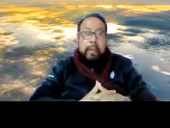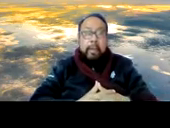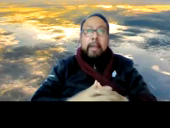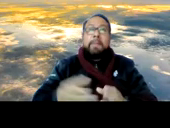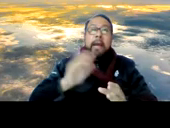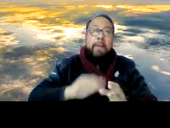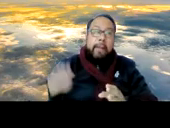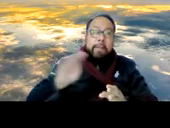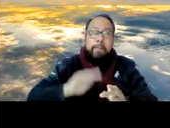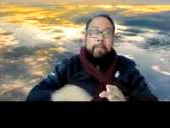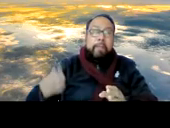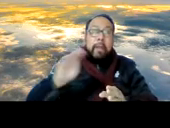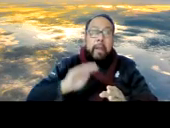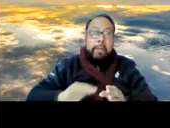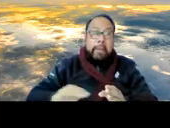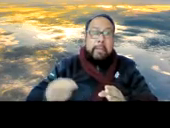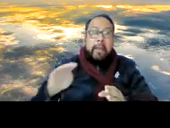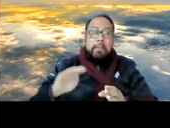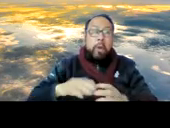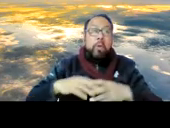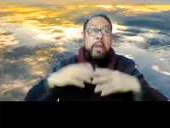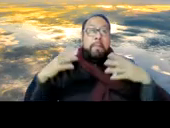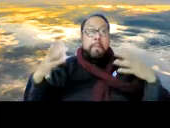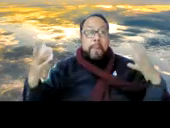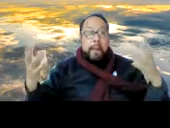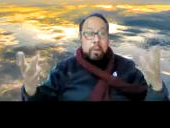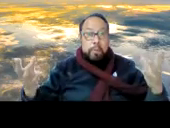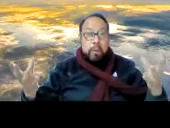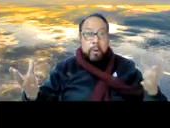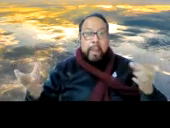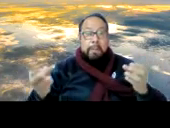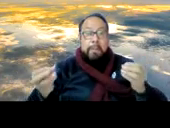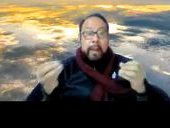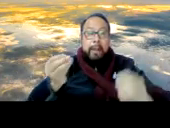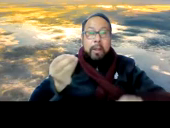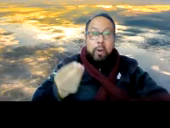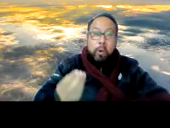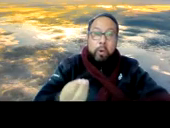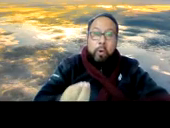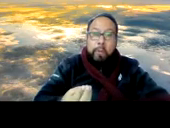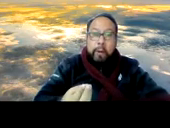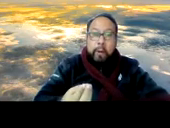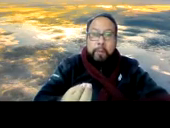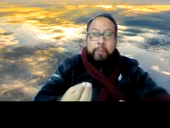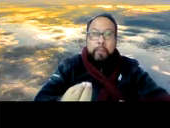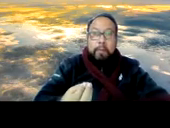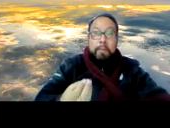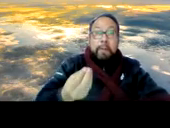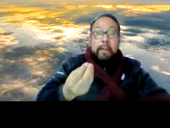se enviaban revistas, pero no eran para todo público, eran para un